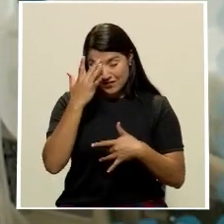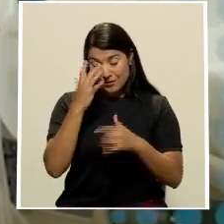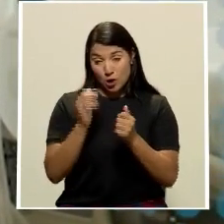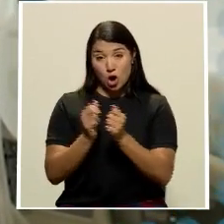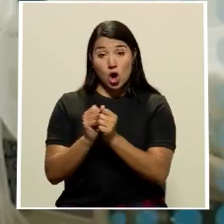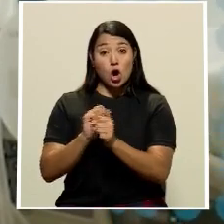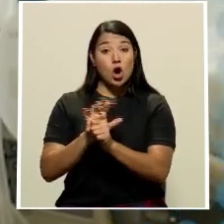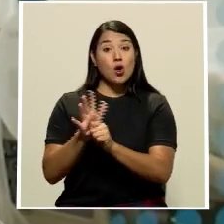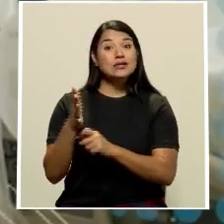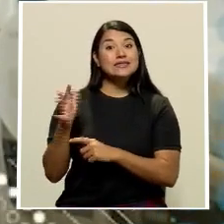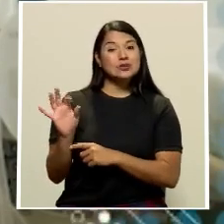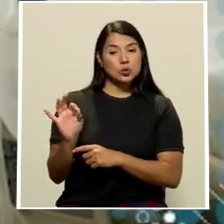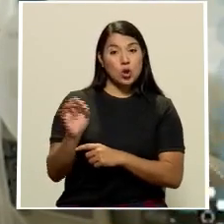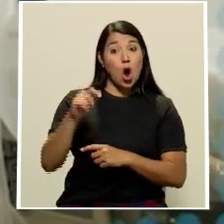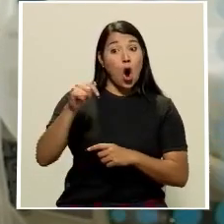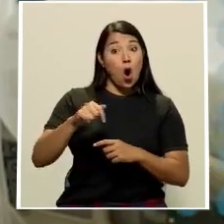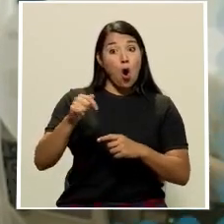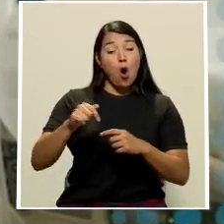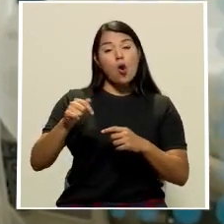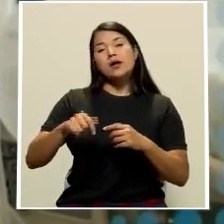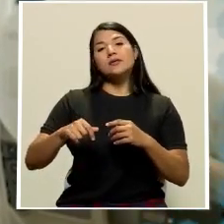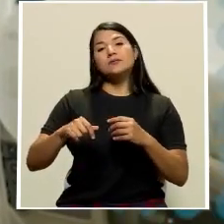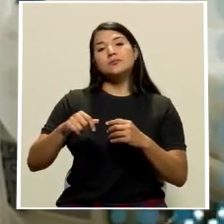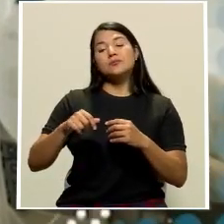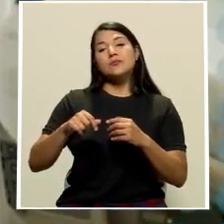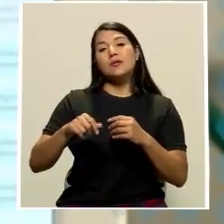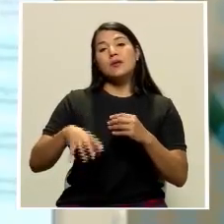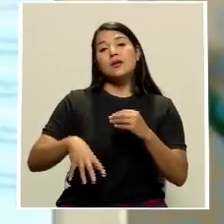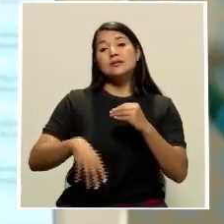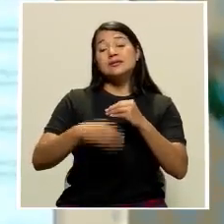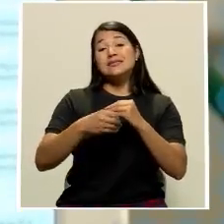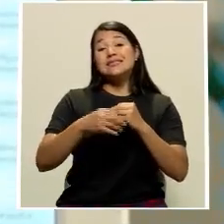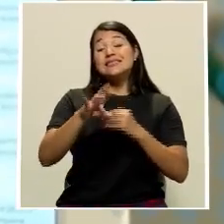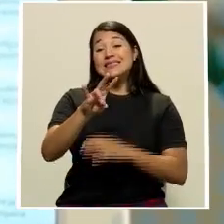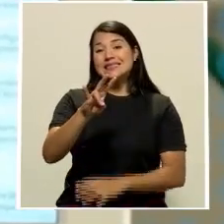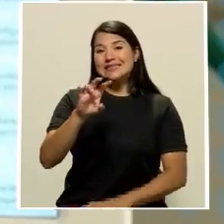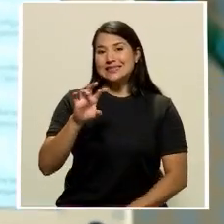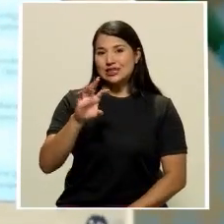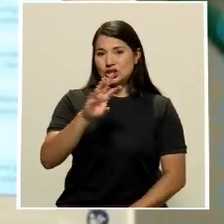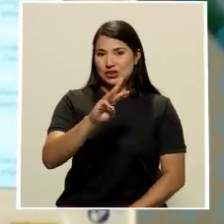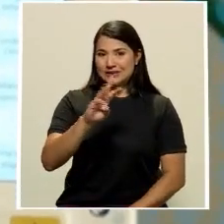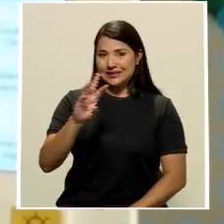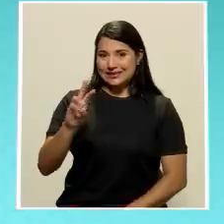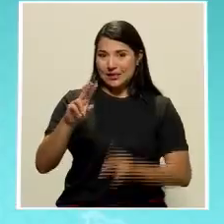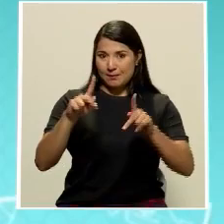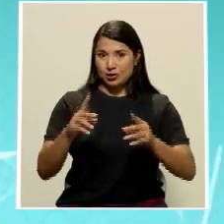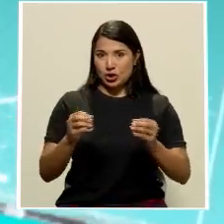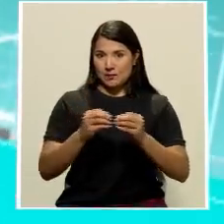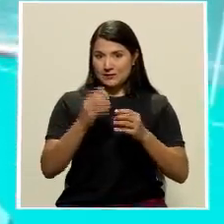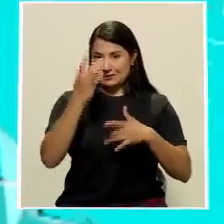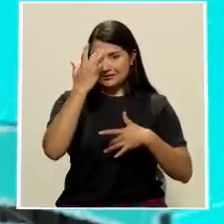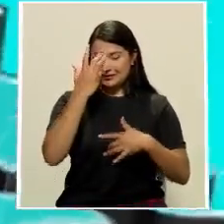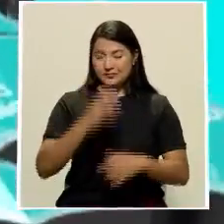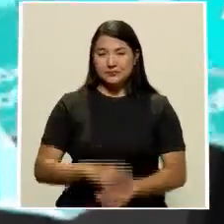COVID-19. Para hoy se registraron 766 nuevos casos positivos.